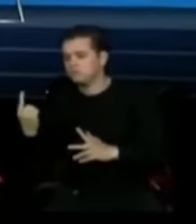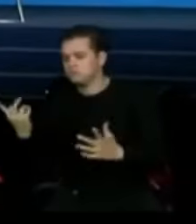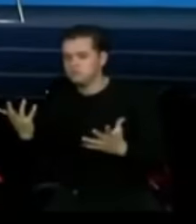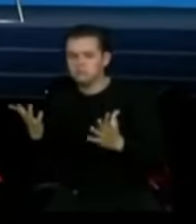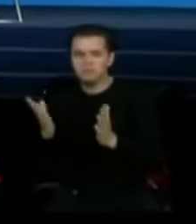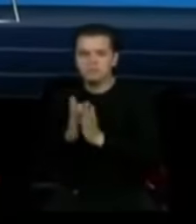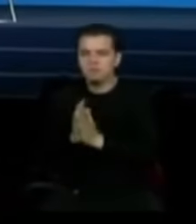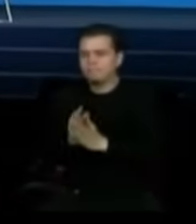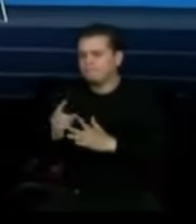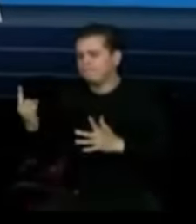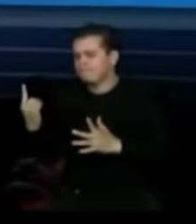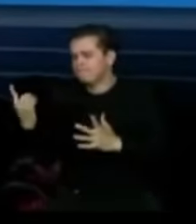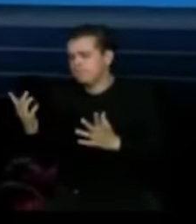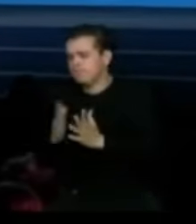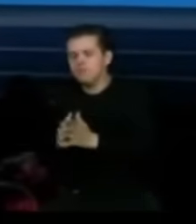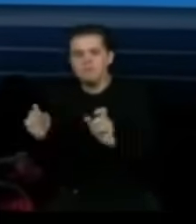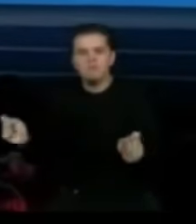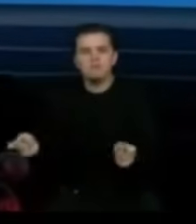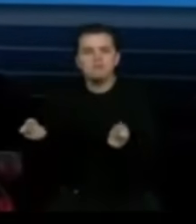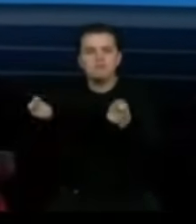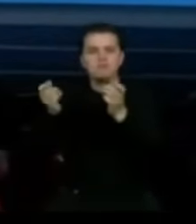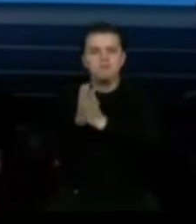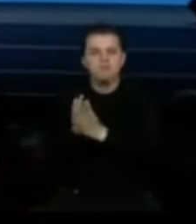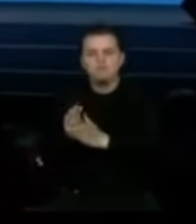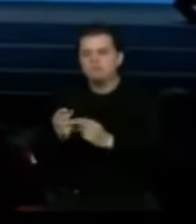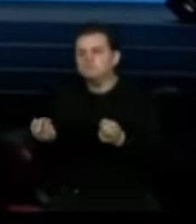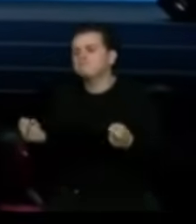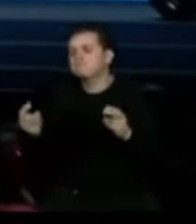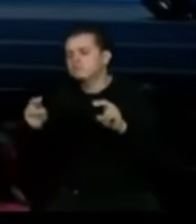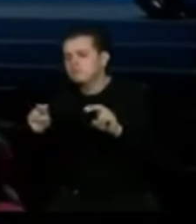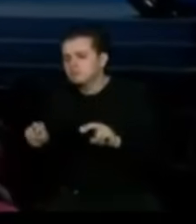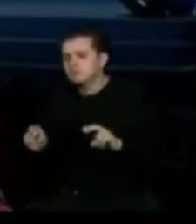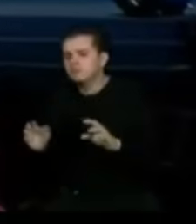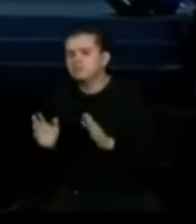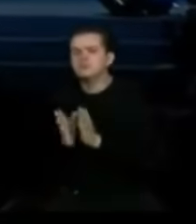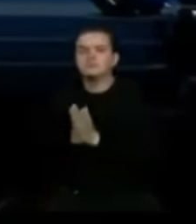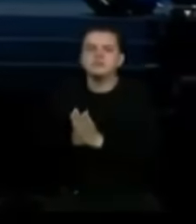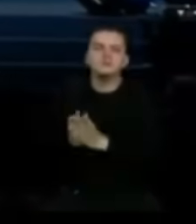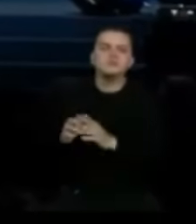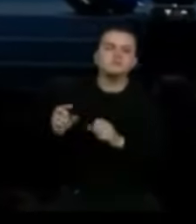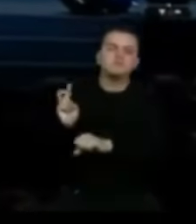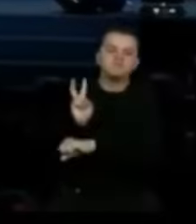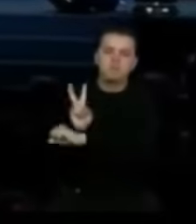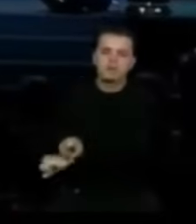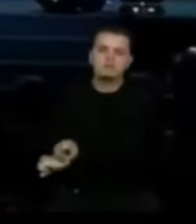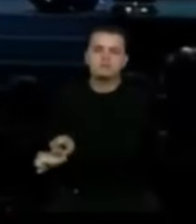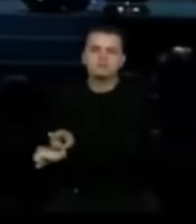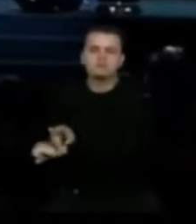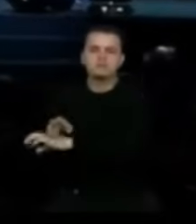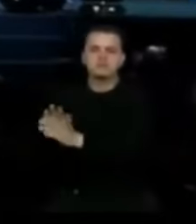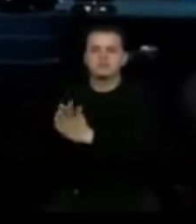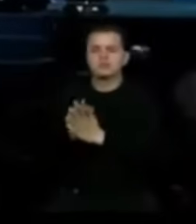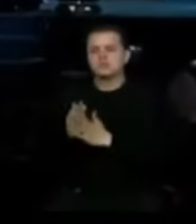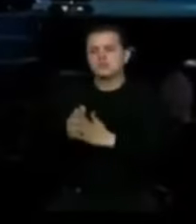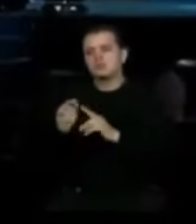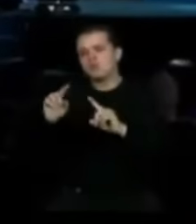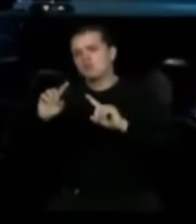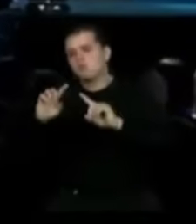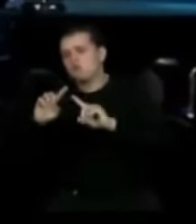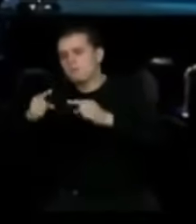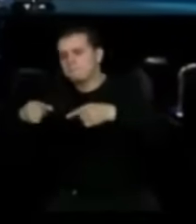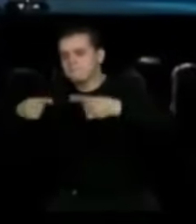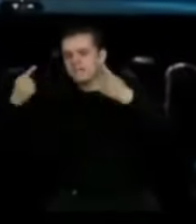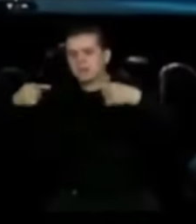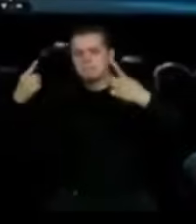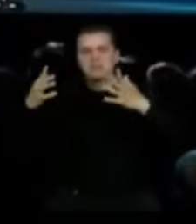solamente nos salvó, sino que Él también venció los